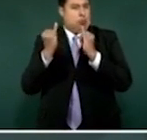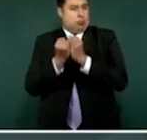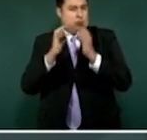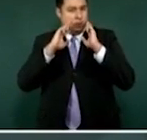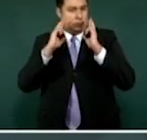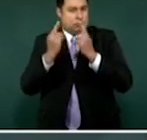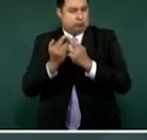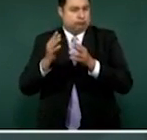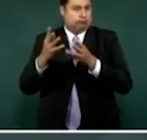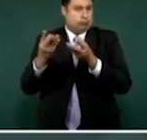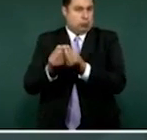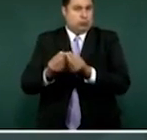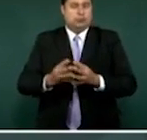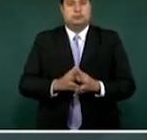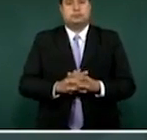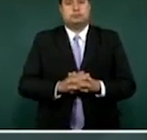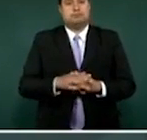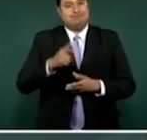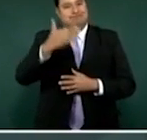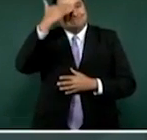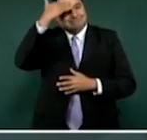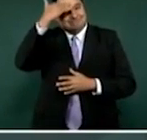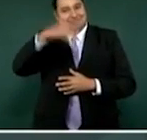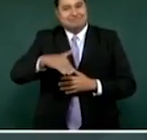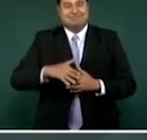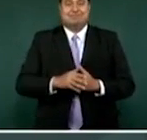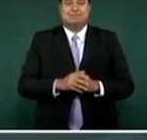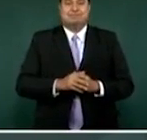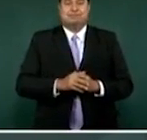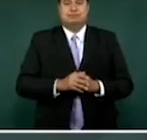Como se sabe,